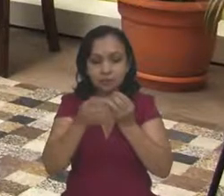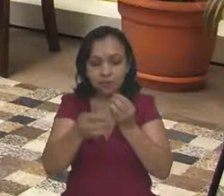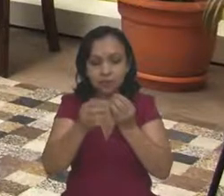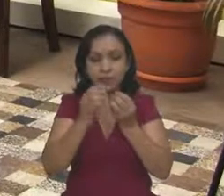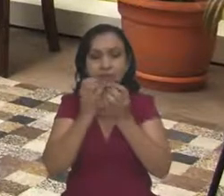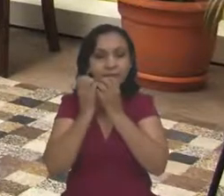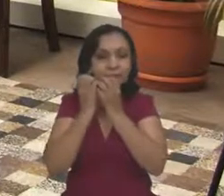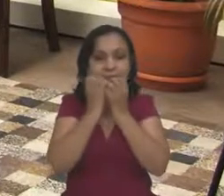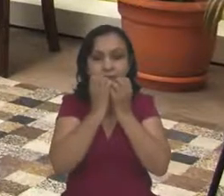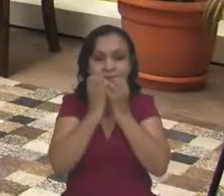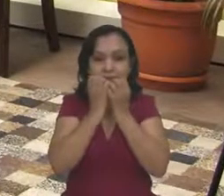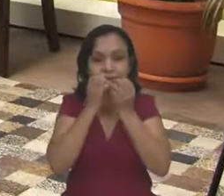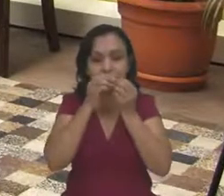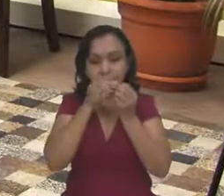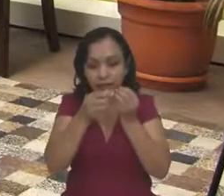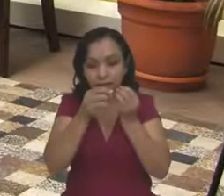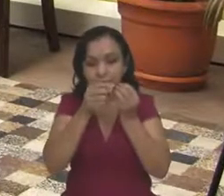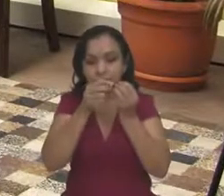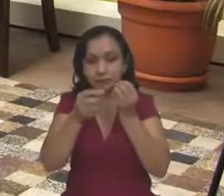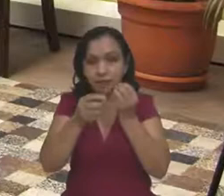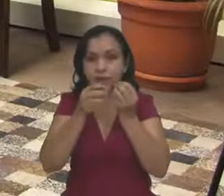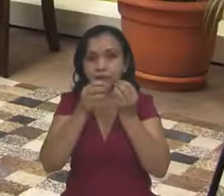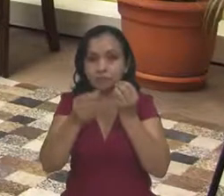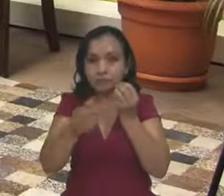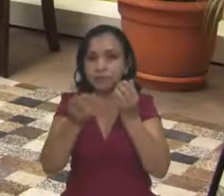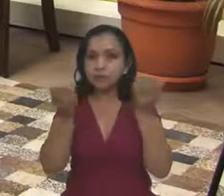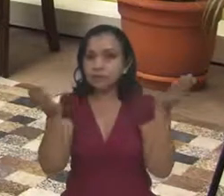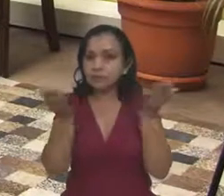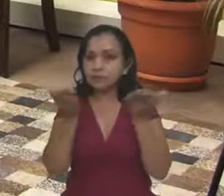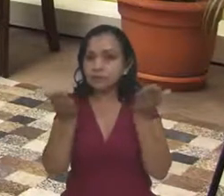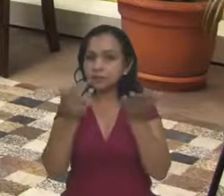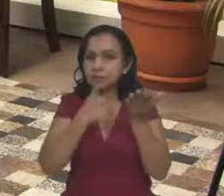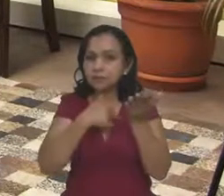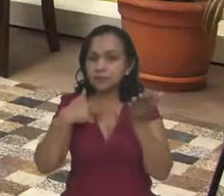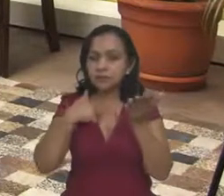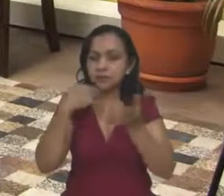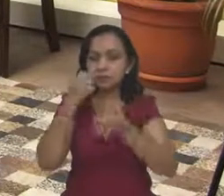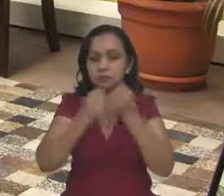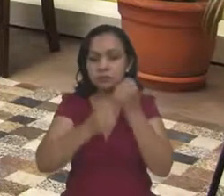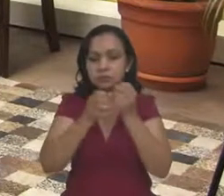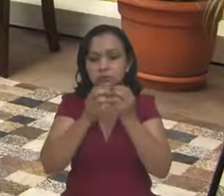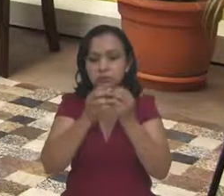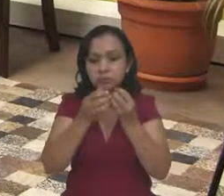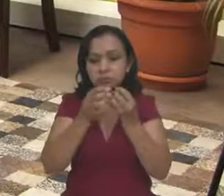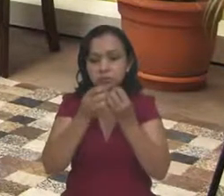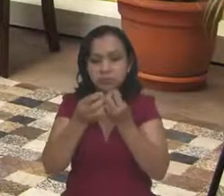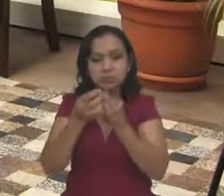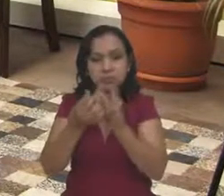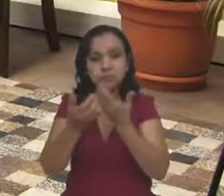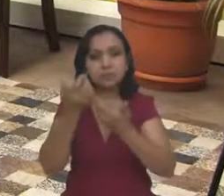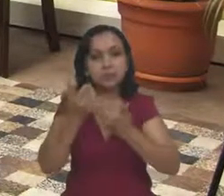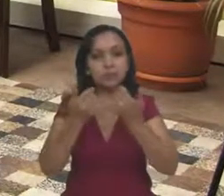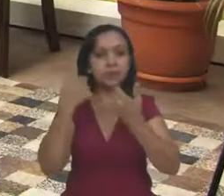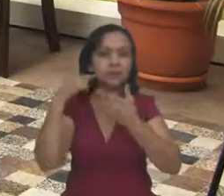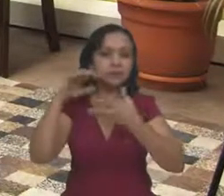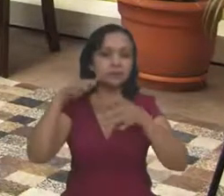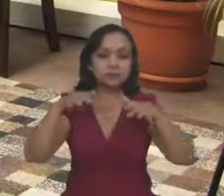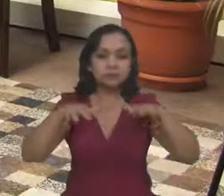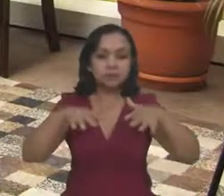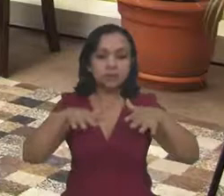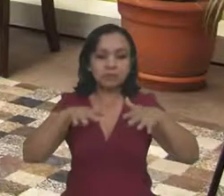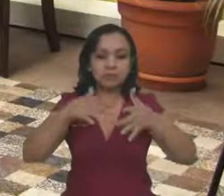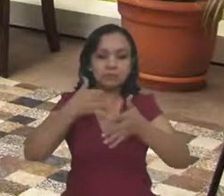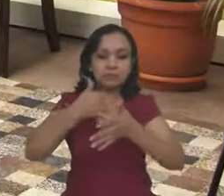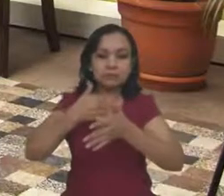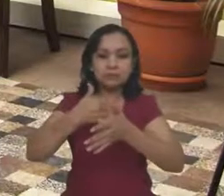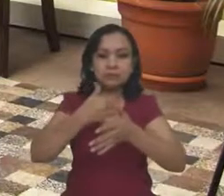desprendiendo los granitos de maíz. Entonces prácticamente se va destruyendo ese nervio, se van desprendiendo esas partes del